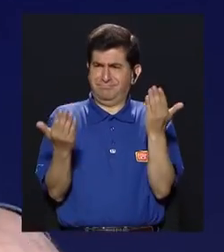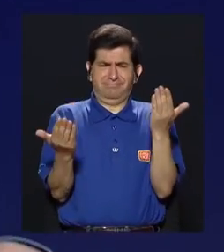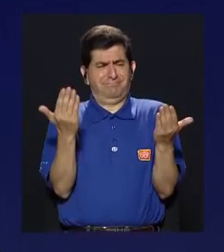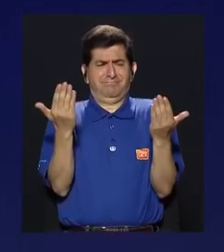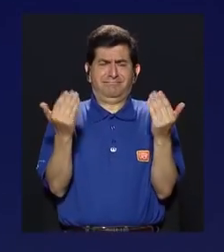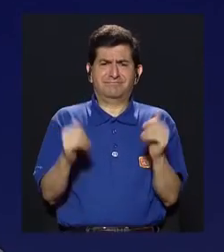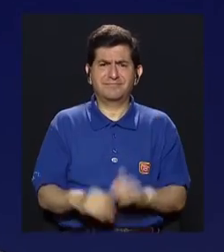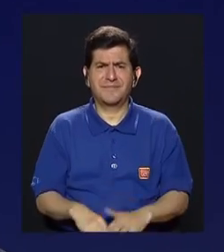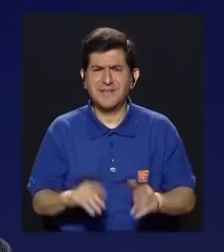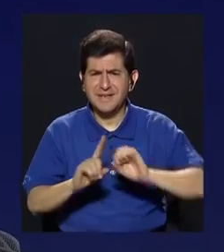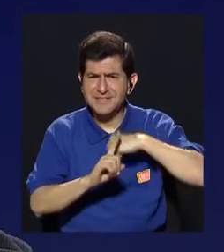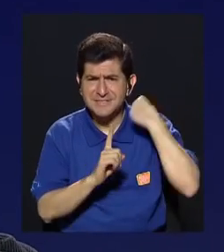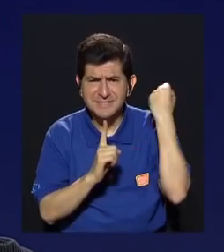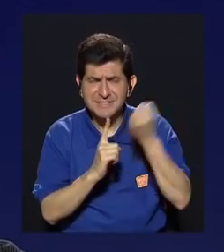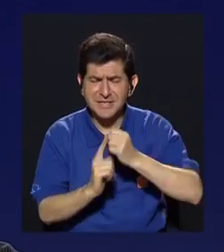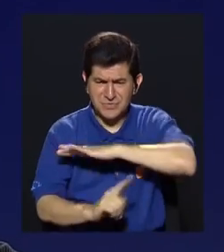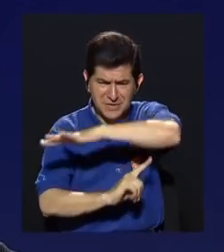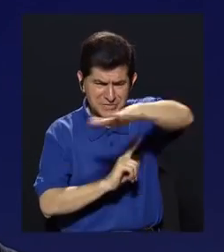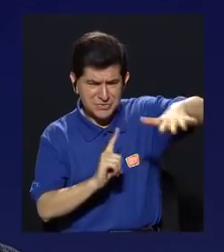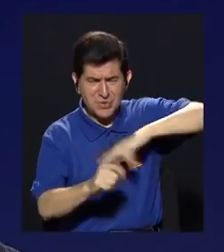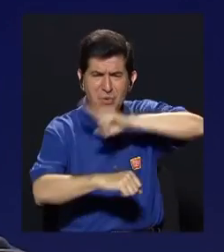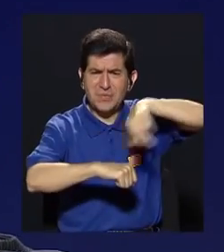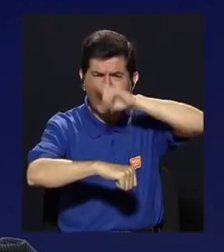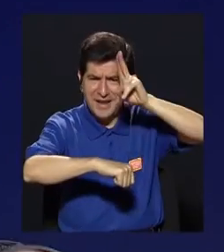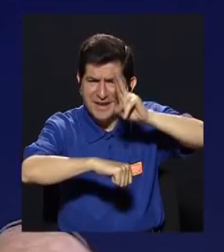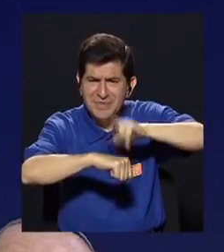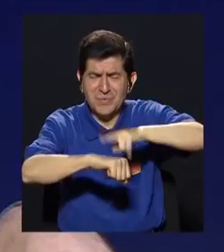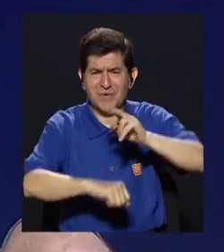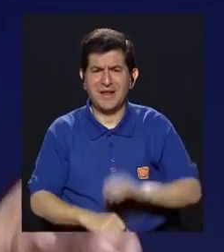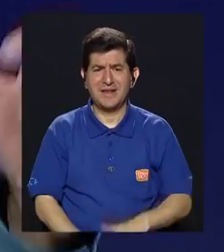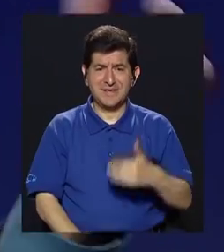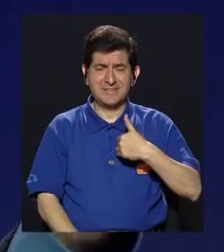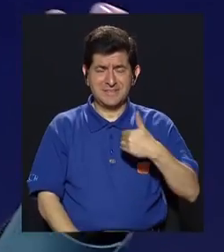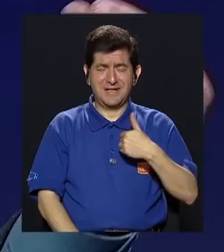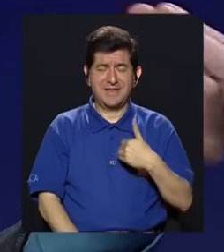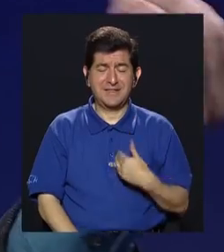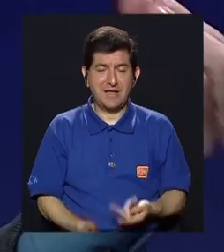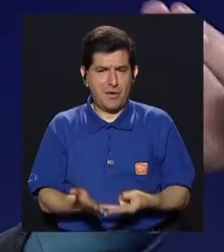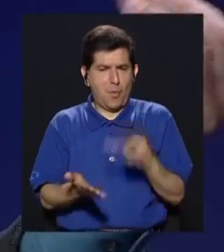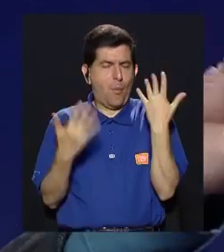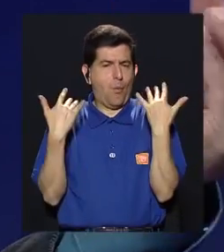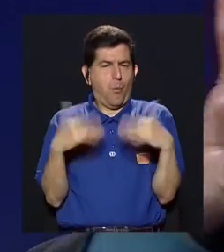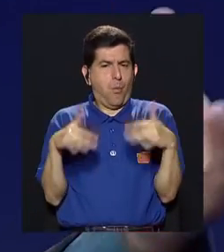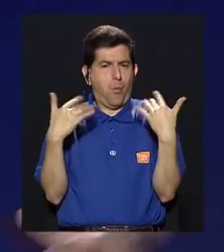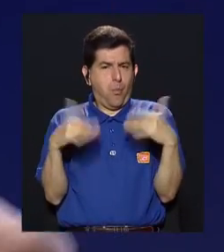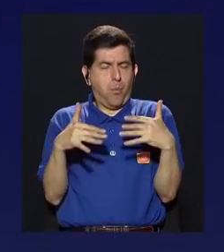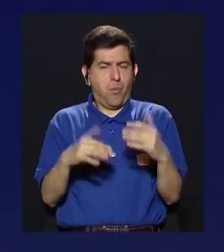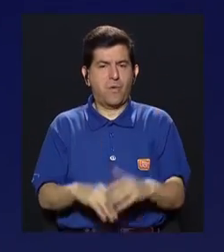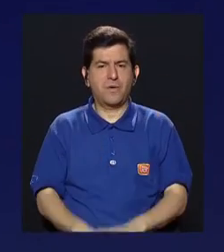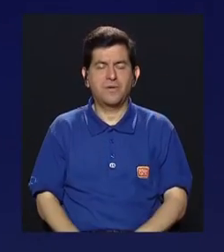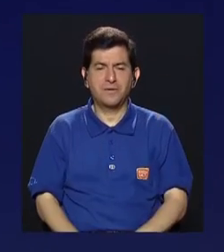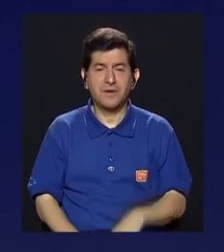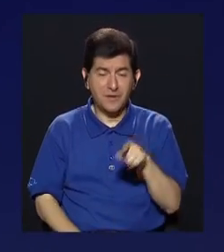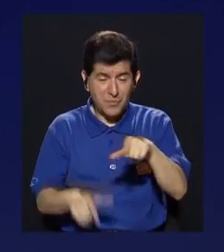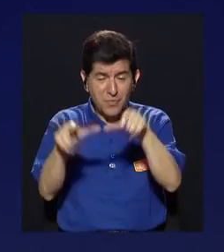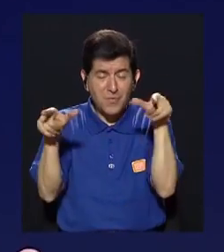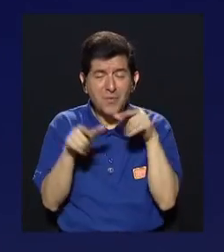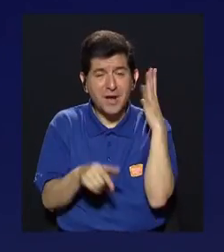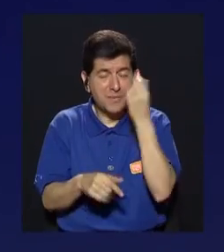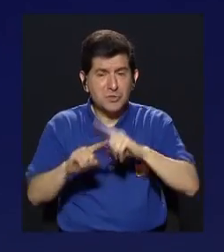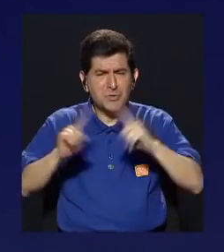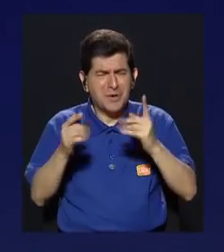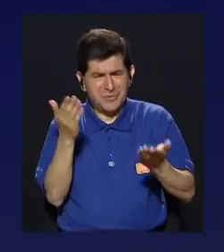contrastan verdad con el entorno natural de una naturaleza muy rica muy clara muy